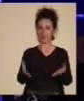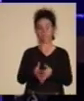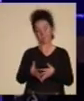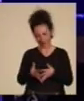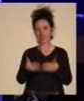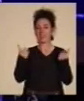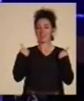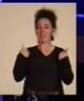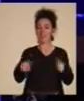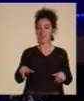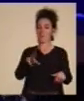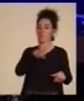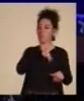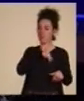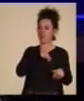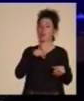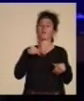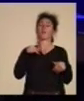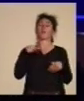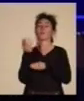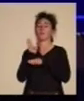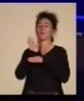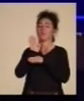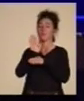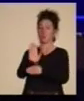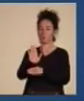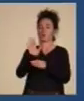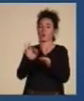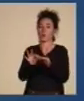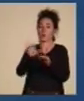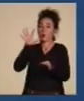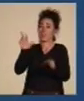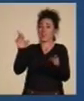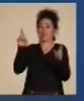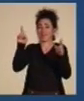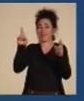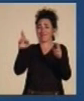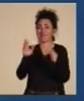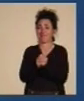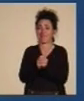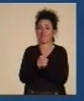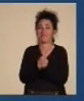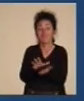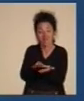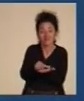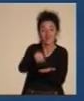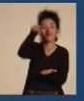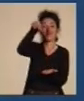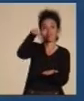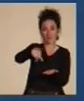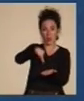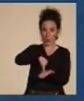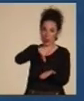Venga, vamos allá con el premio presentación, ¿vale? Suerte a todos. En el recinto ferial de la ciudad de